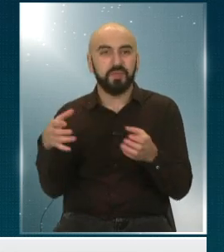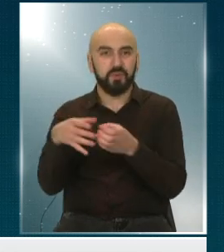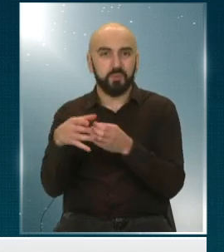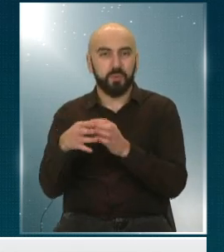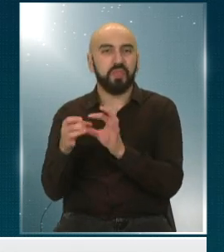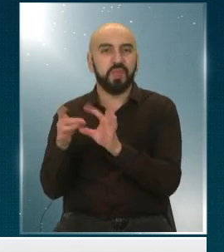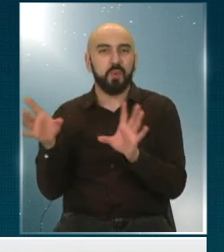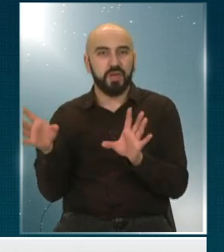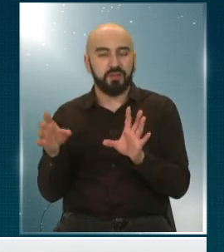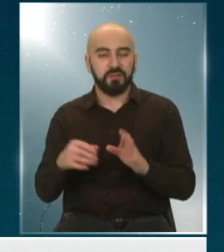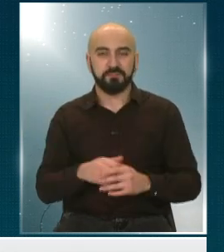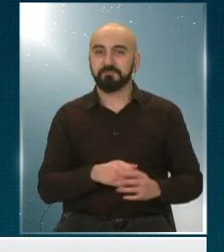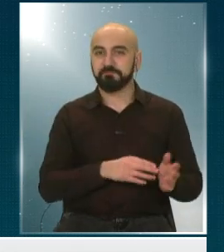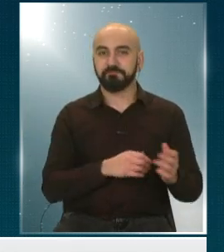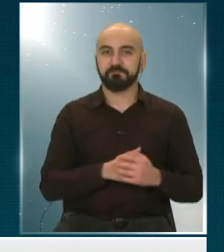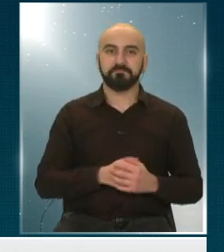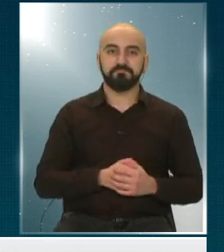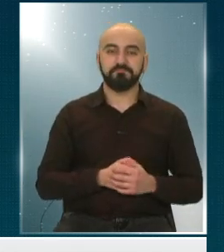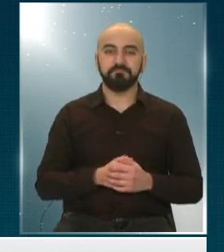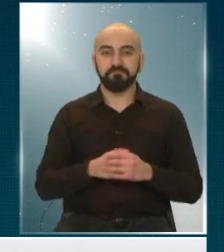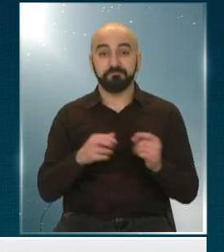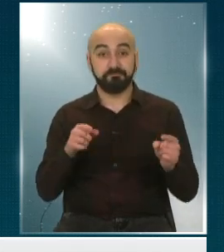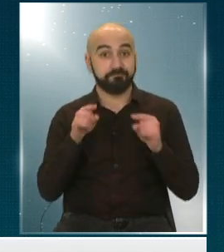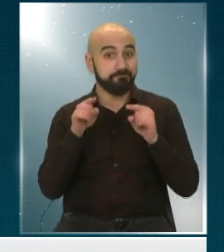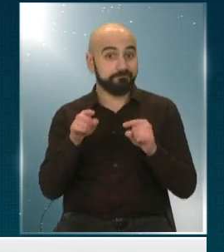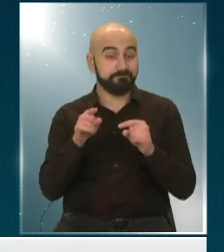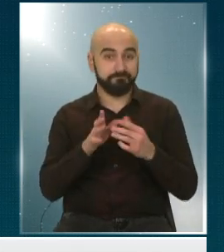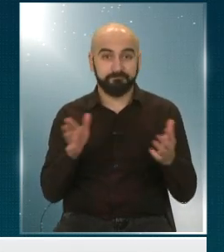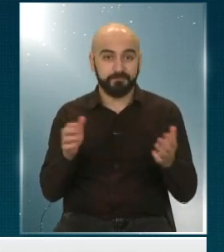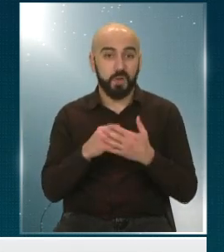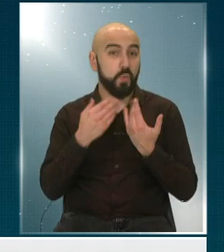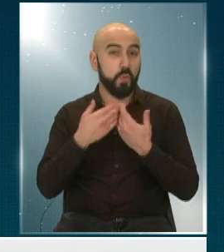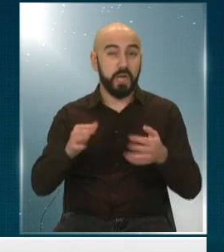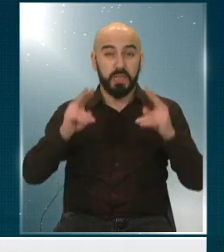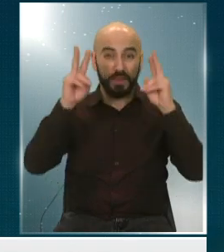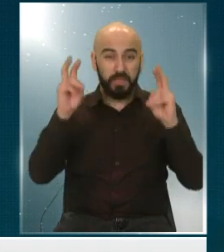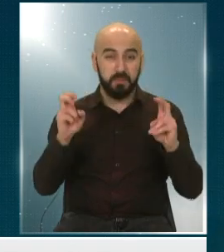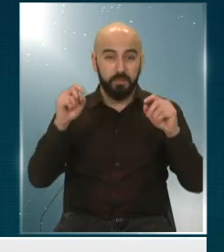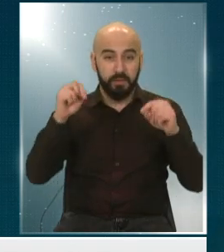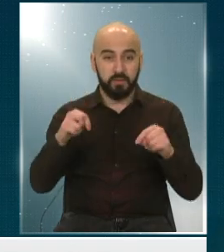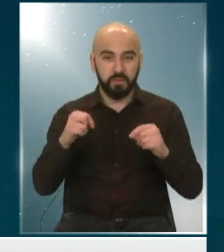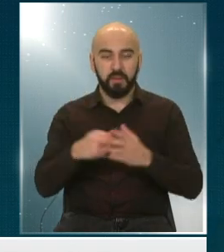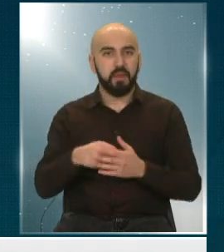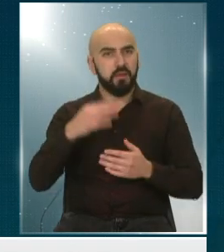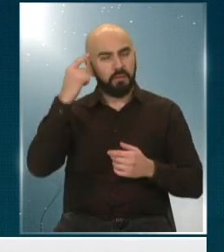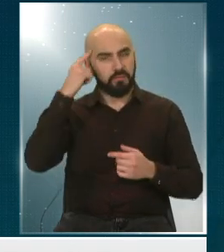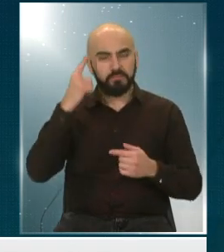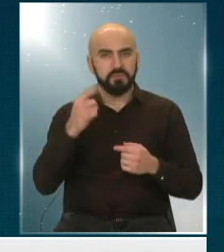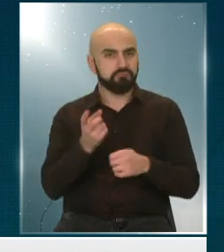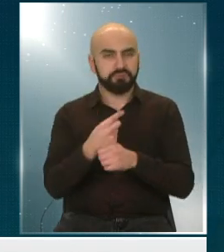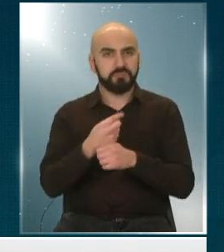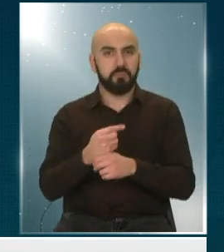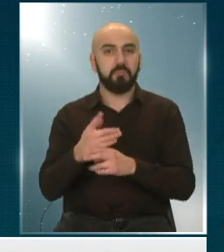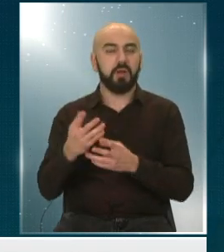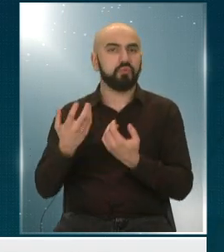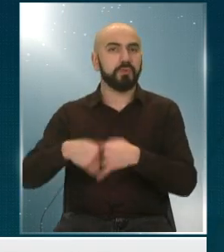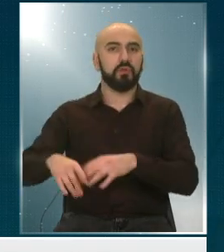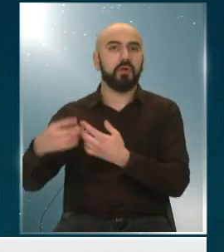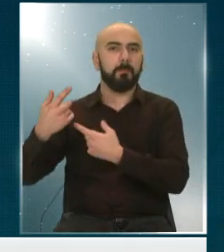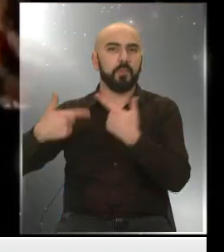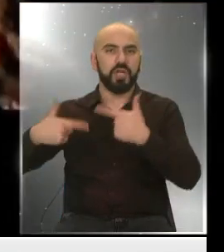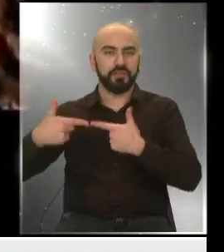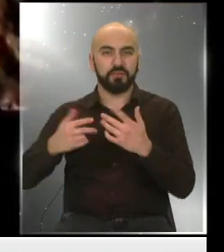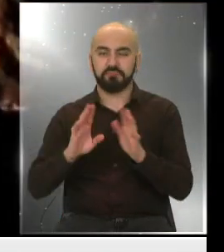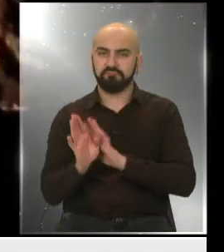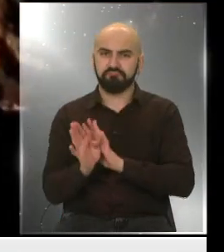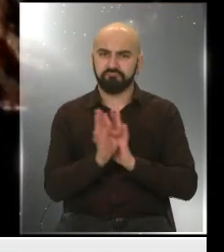claro, la tónica en general, cualquier tema hoy día en Estados Unidos se politiza de inmediato. Digamos, estamos en plena campaña presidencial,